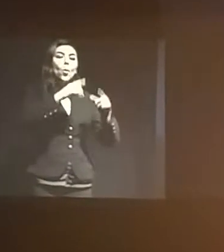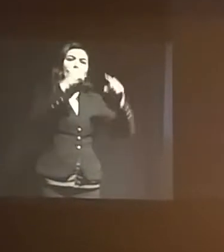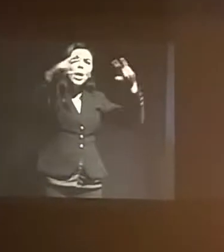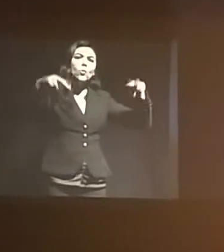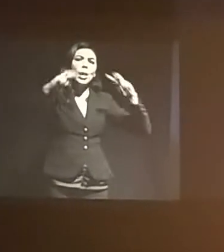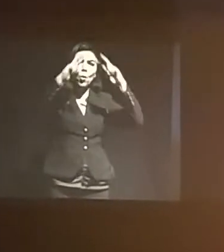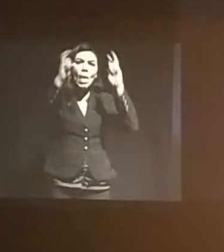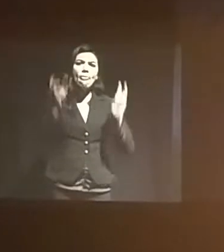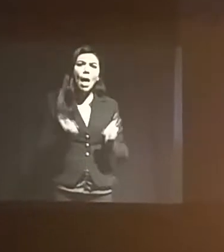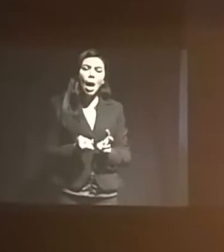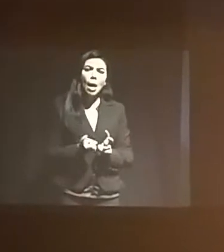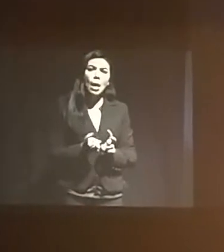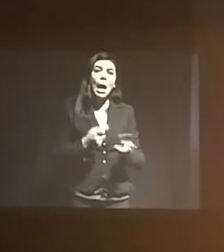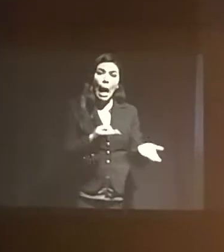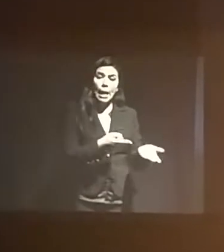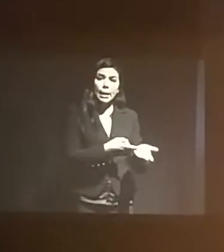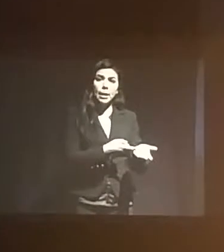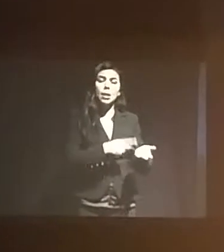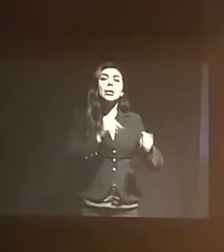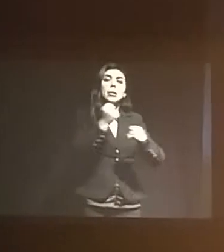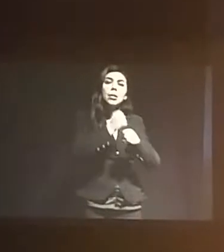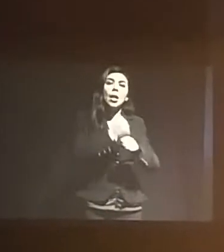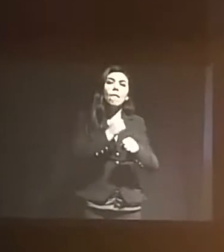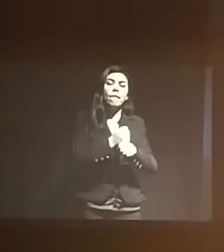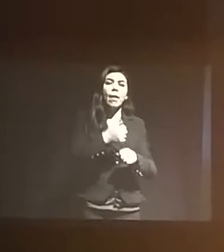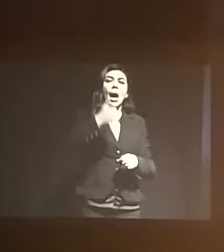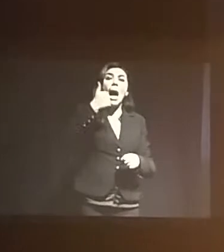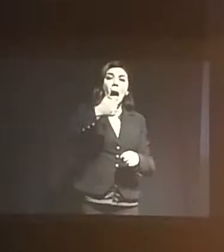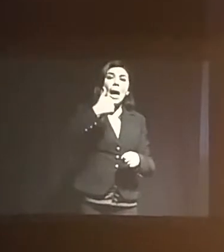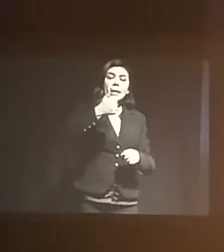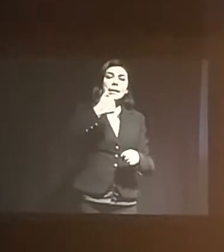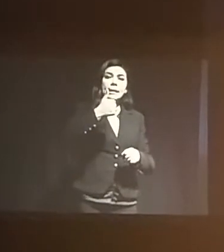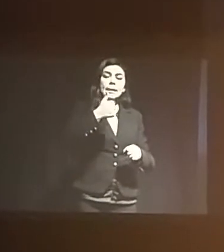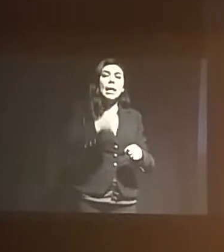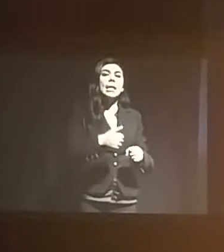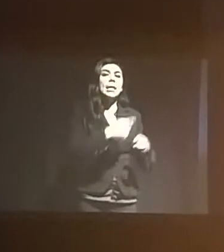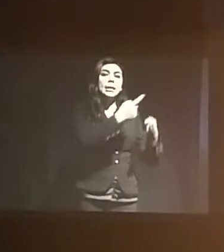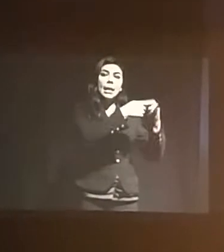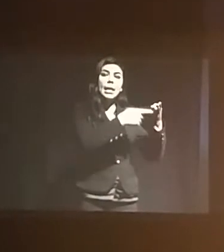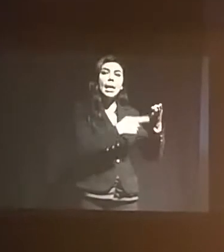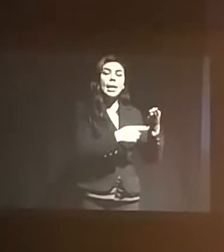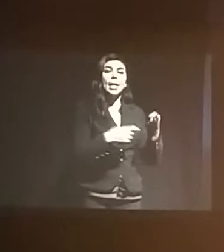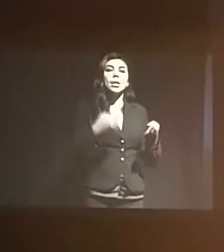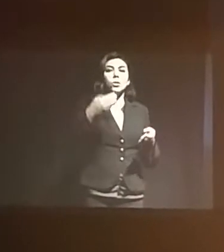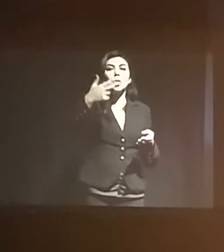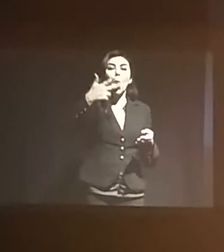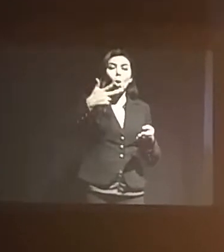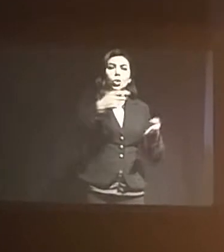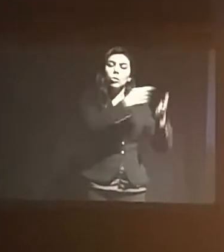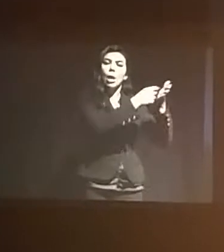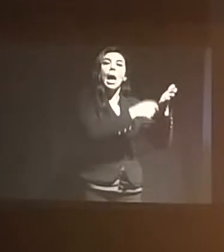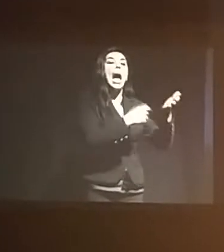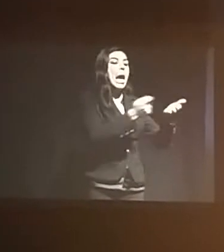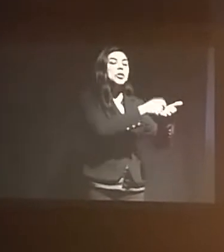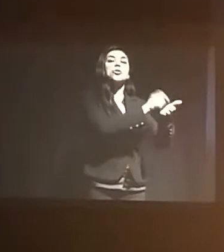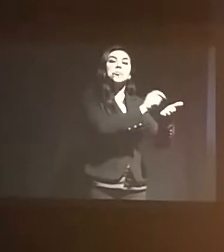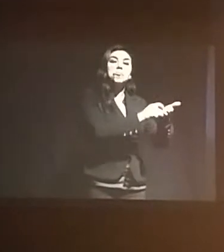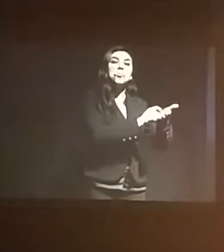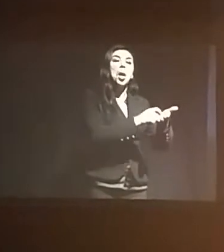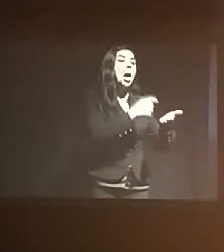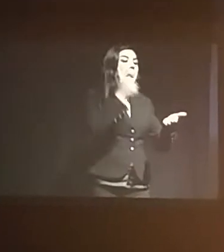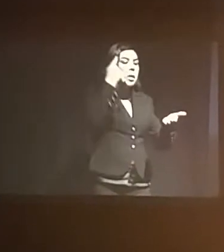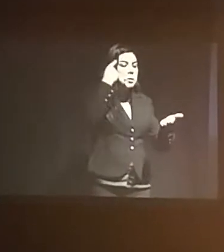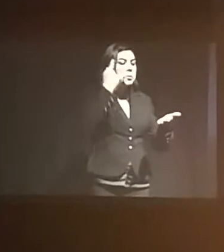Wheel. Esta Smart City trabaja sobre seis ejes. Tiene 18 componentes y arroja 27 indicadores y tú con eso dices, tengo una